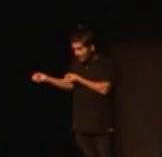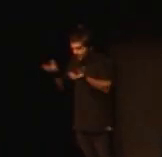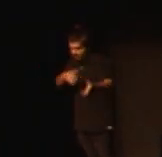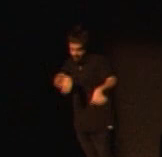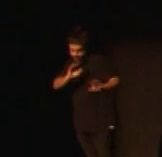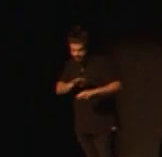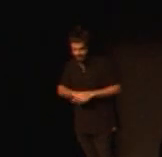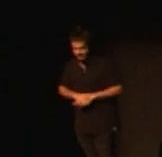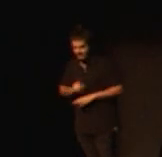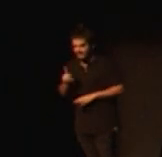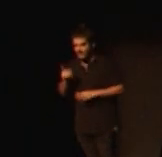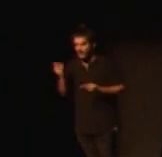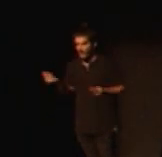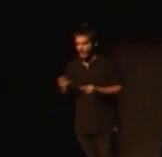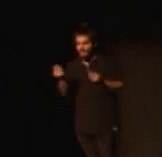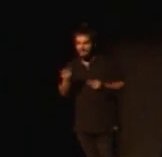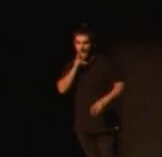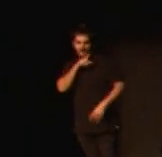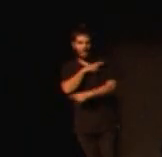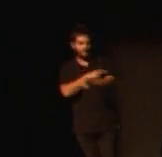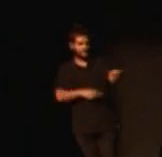yo creo que mejor voy a hablar de vosotros más que hablar de mí.